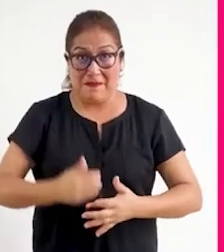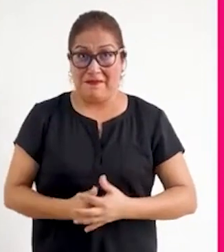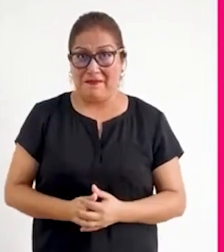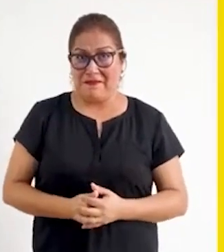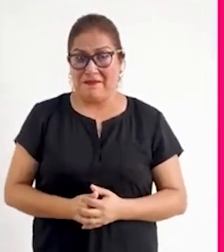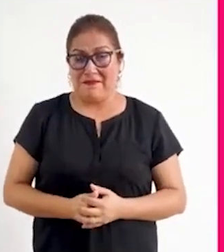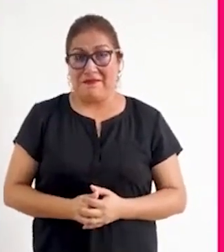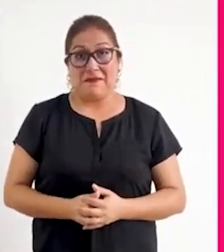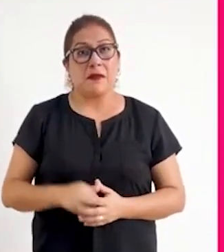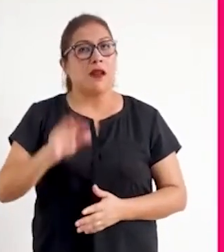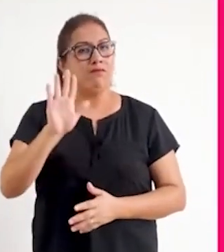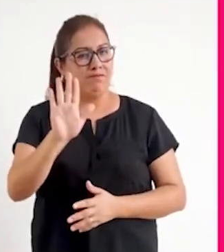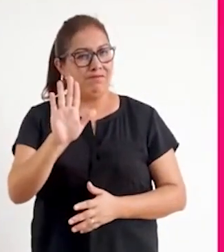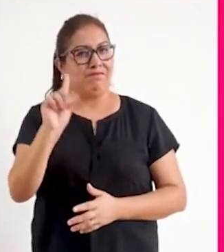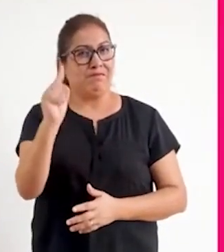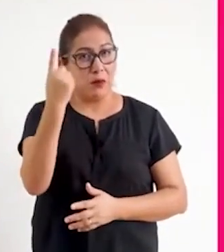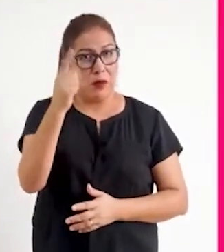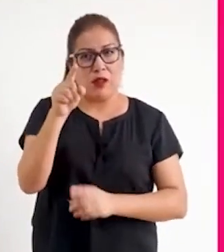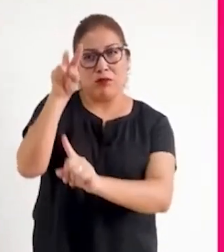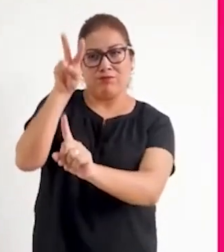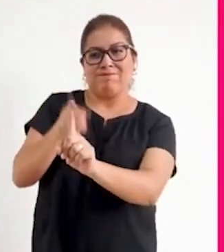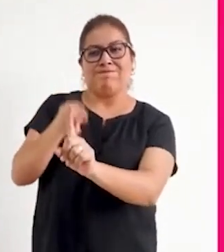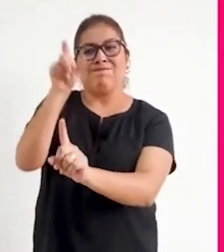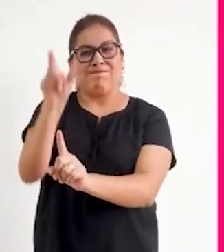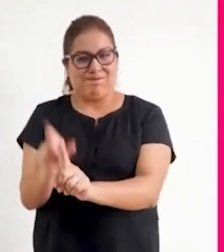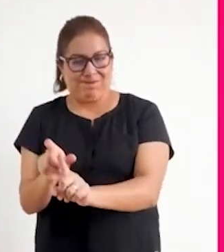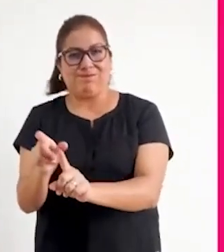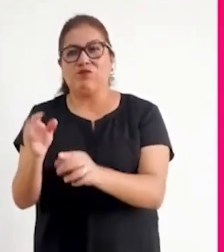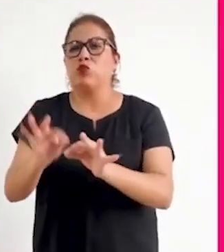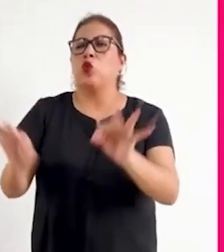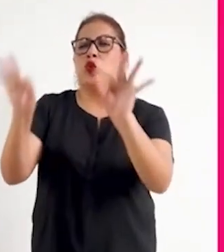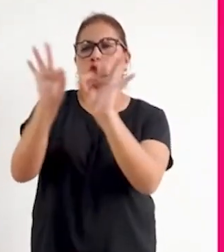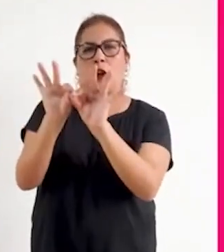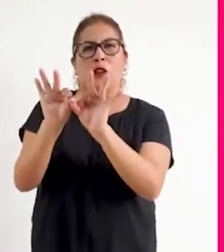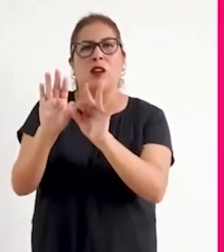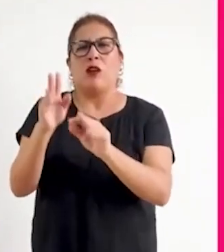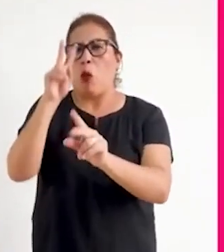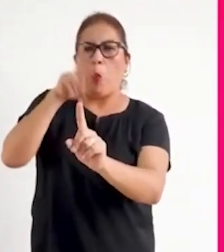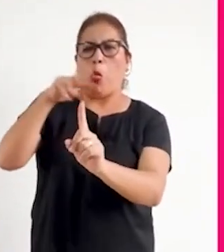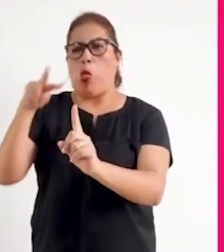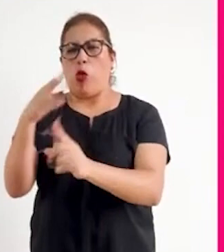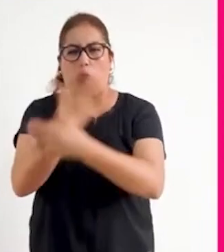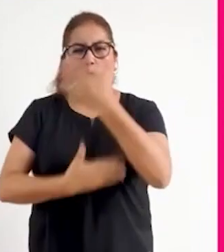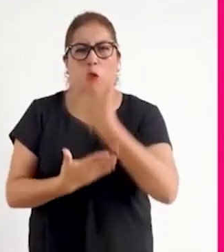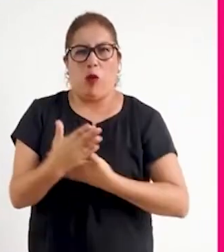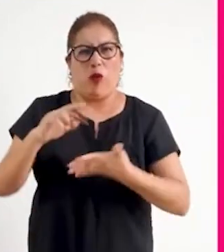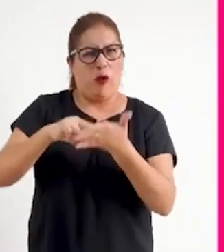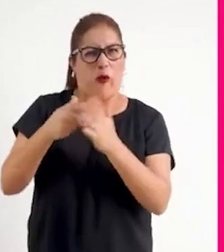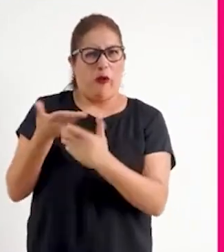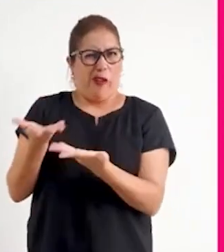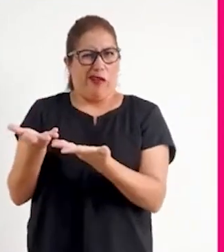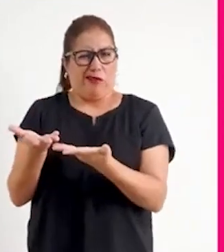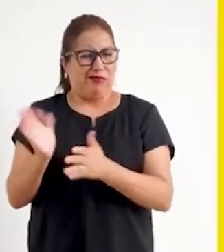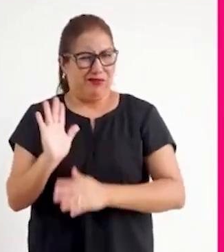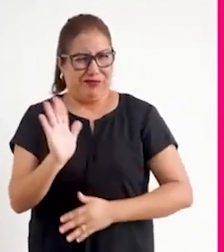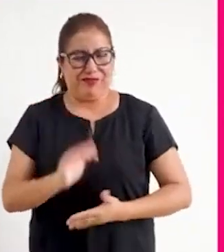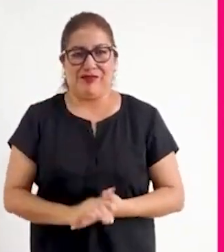discapacidad? Debemos anteponer a la persona antes que a su condición de discapacidad, porque esta no la